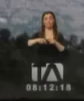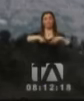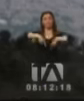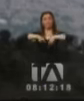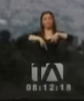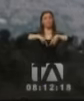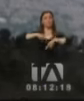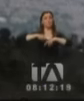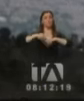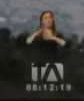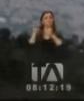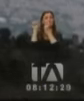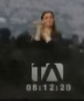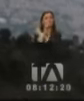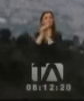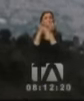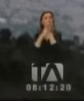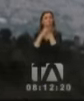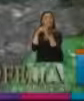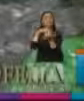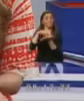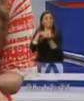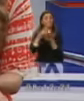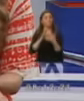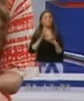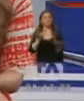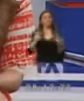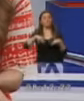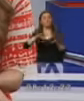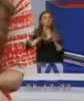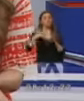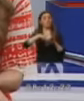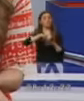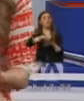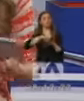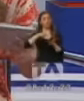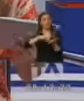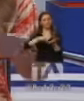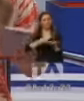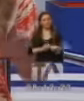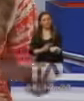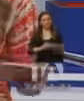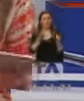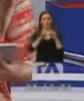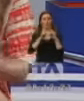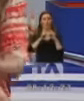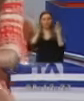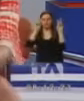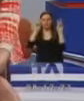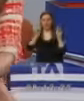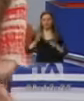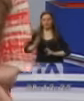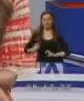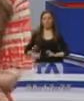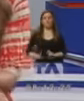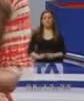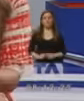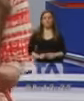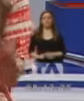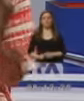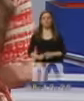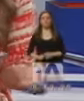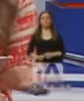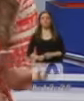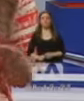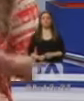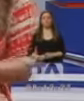de movilidad. Hay que analizarlas, hay que estudiarlas. Y por eso estamos aquí, ¿no? Porque queremos conocer un poquito más sobre